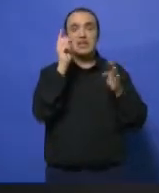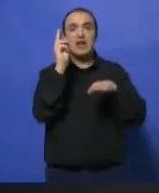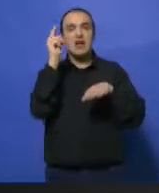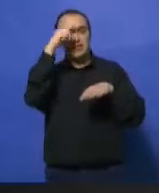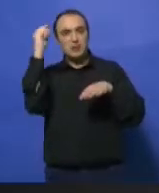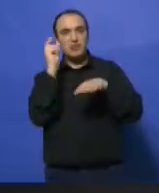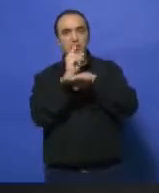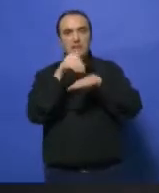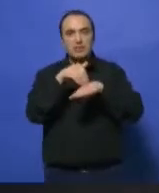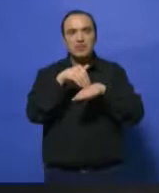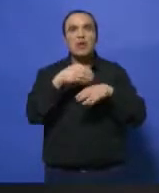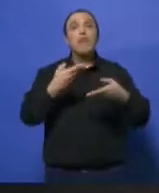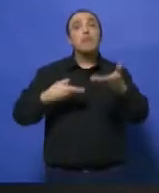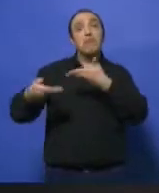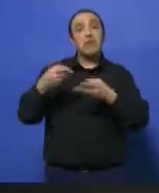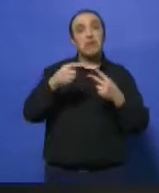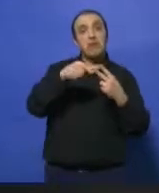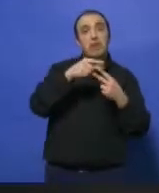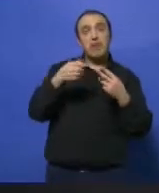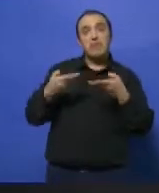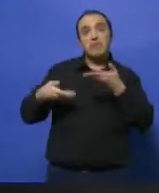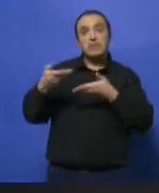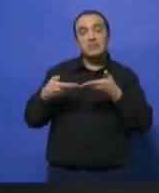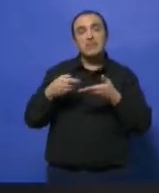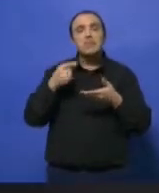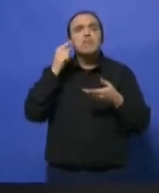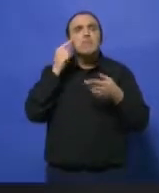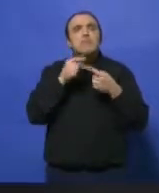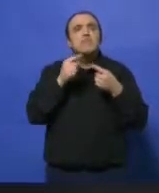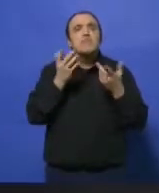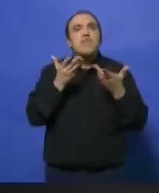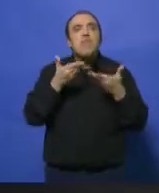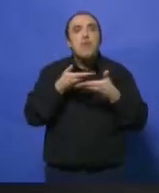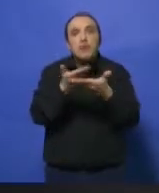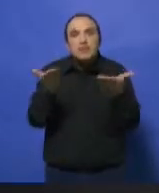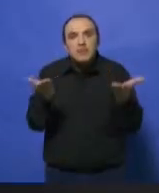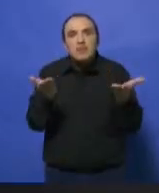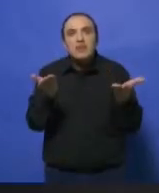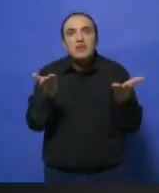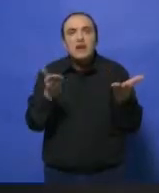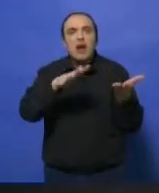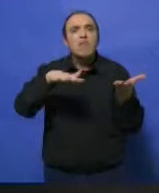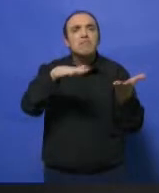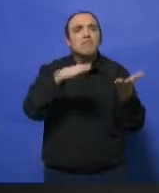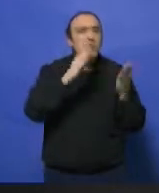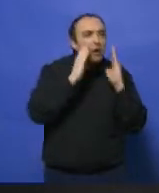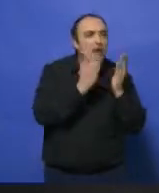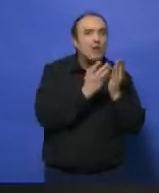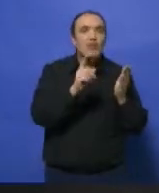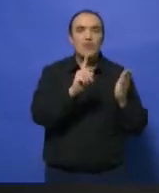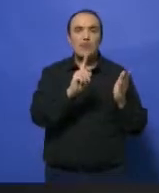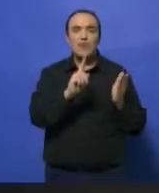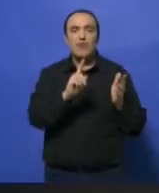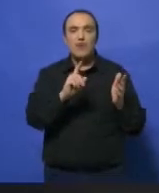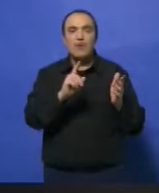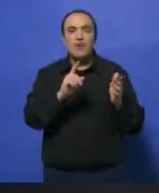que compartíamos, con la intención de, obviamente, presentarlo no solo en el ámbito académico, sino también como productores en festivales